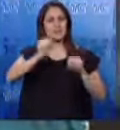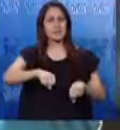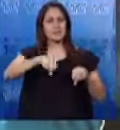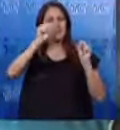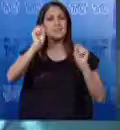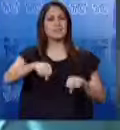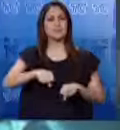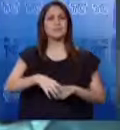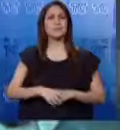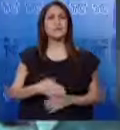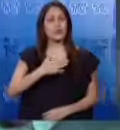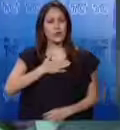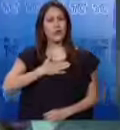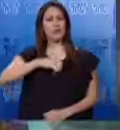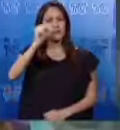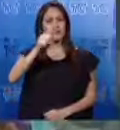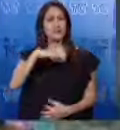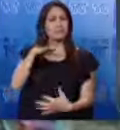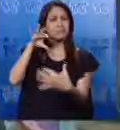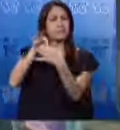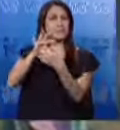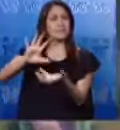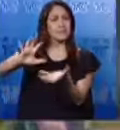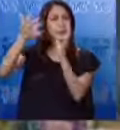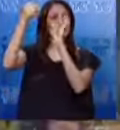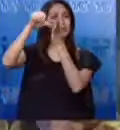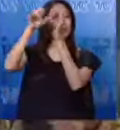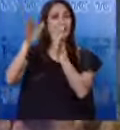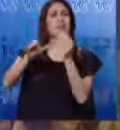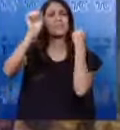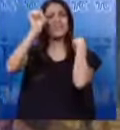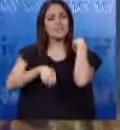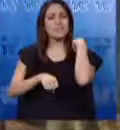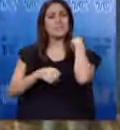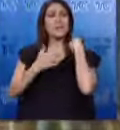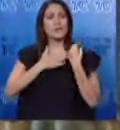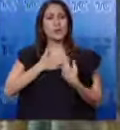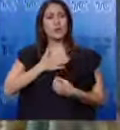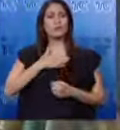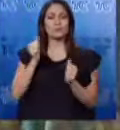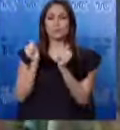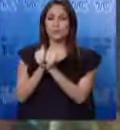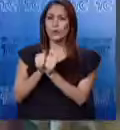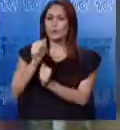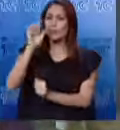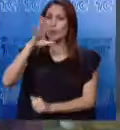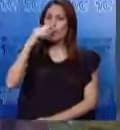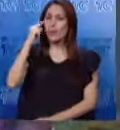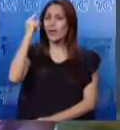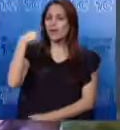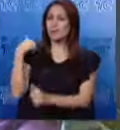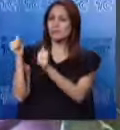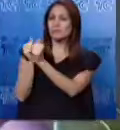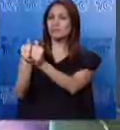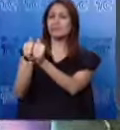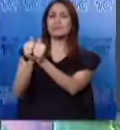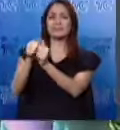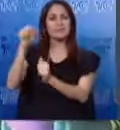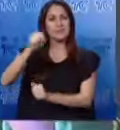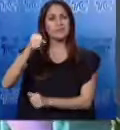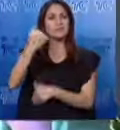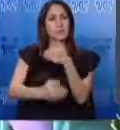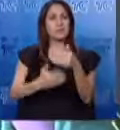sí. Yo fui parte de la revolución ciudadana, yo cabalgué junto a Correa en el